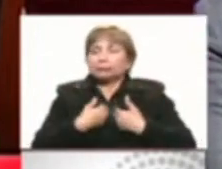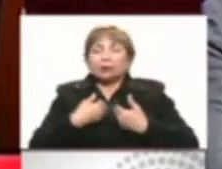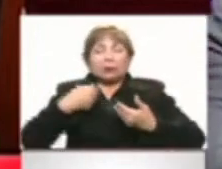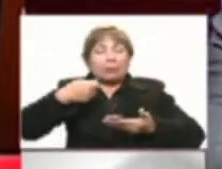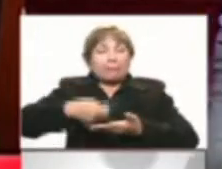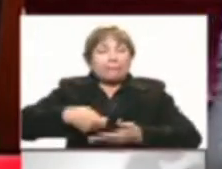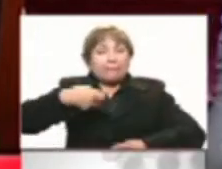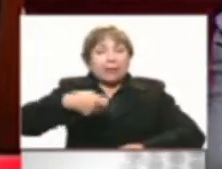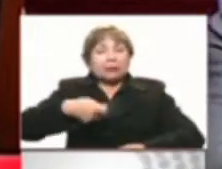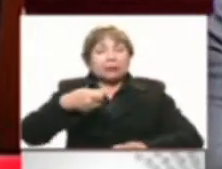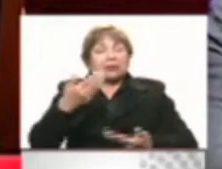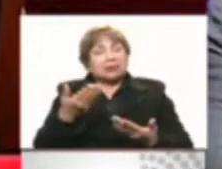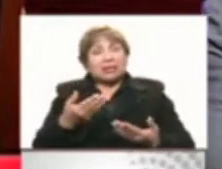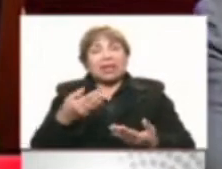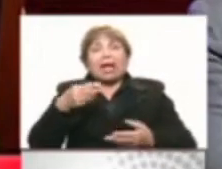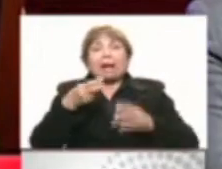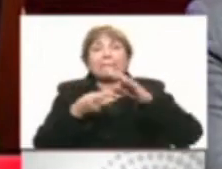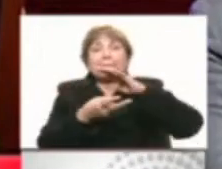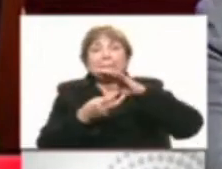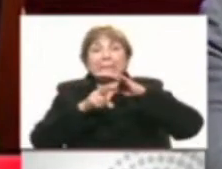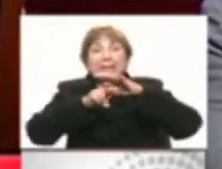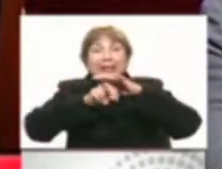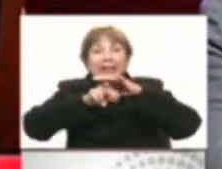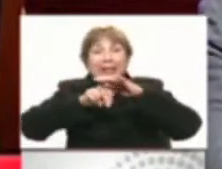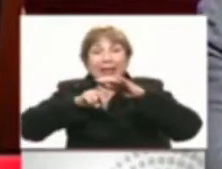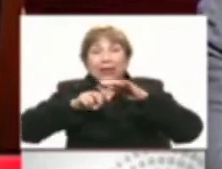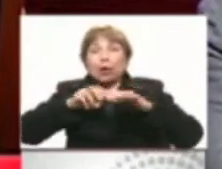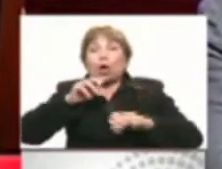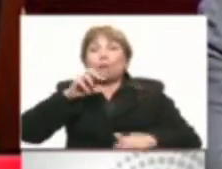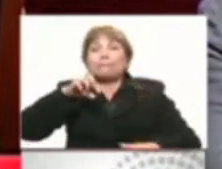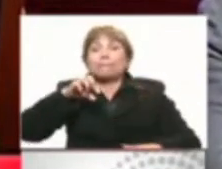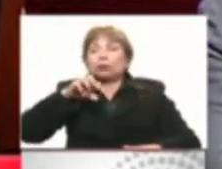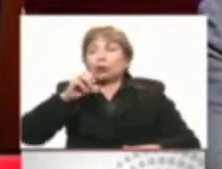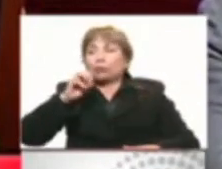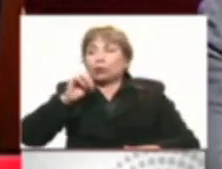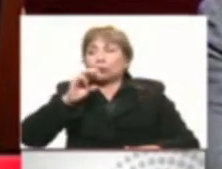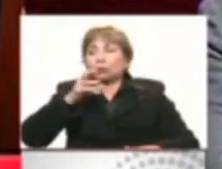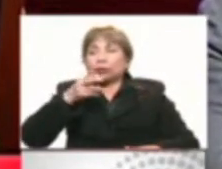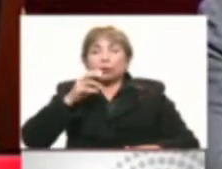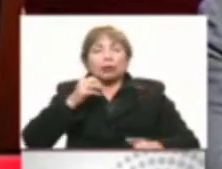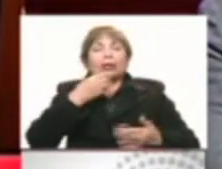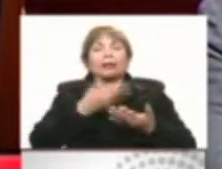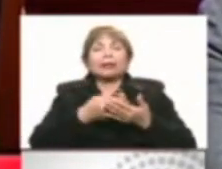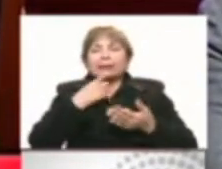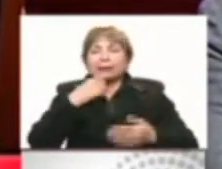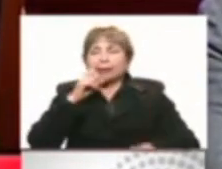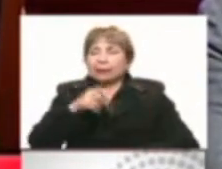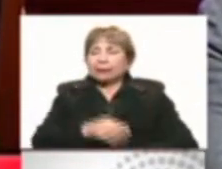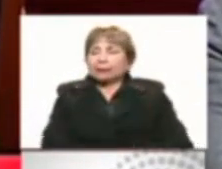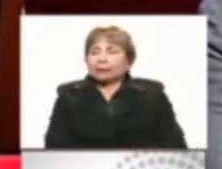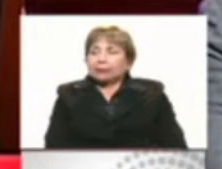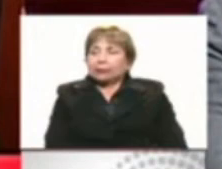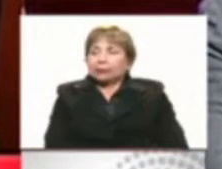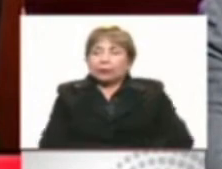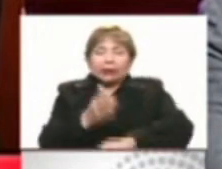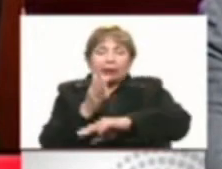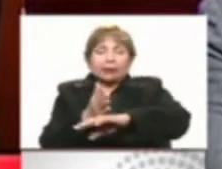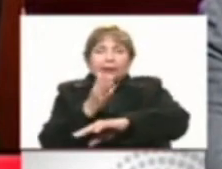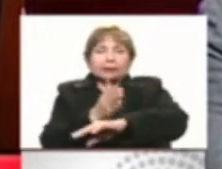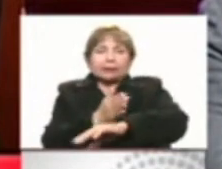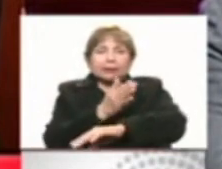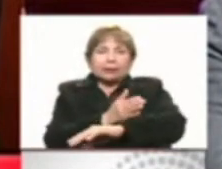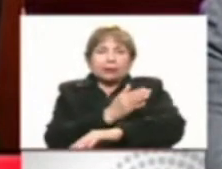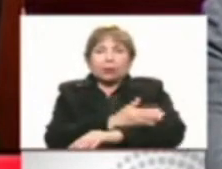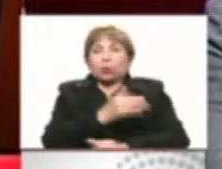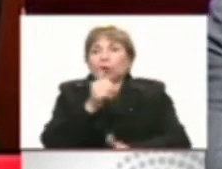inversiones privadas importantes en la minería como Quellaveco, Toromocho, Mina Justa, que están en desarrollo,